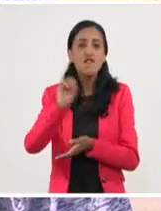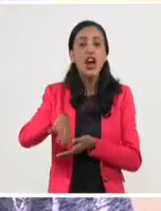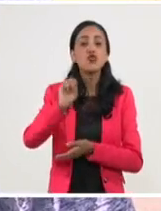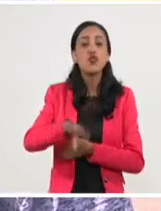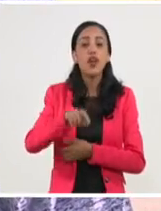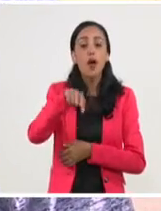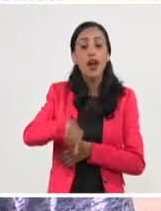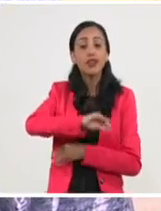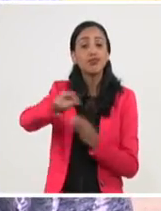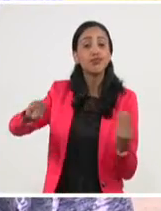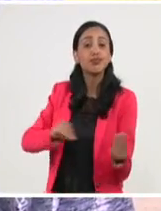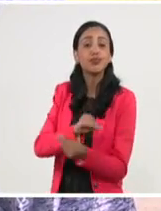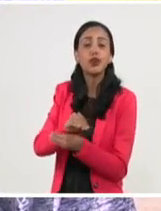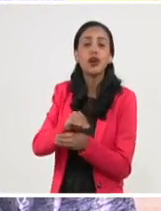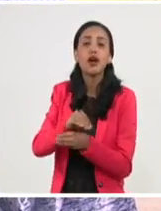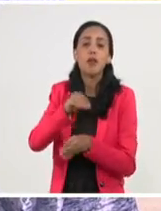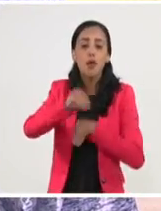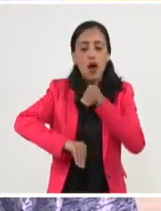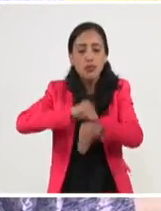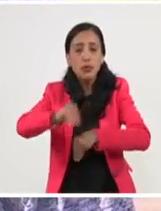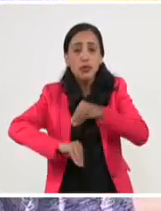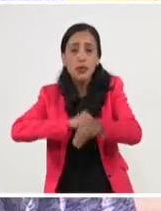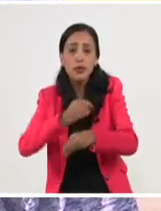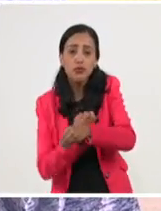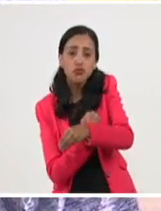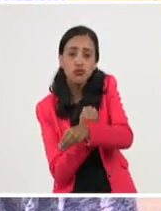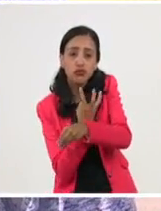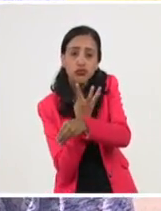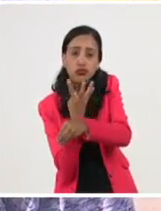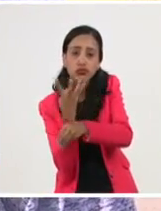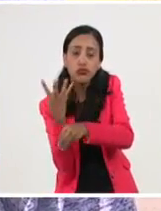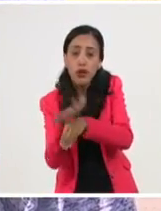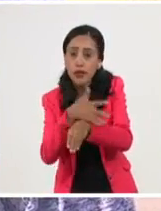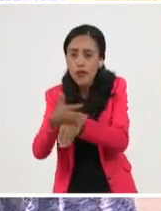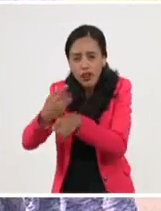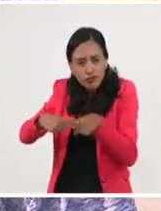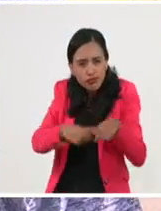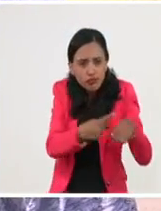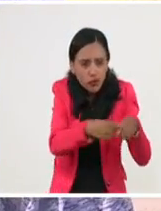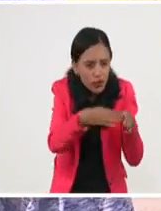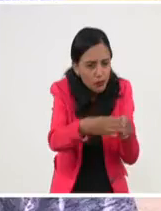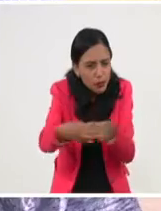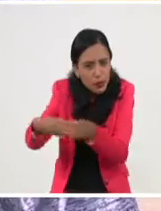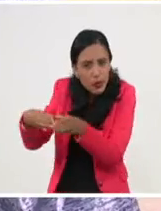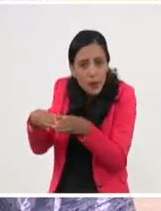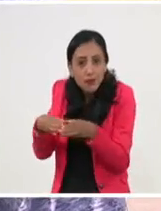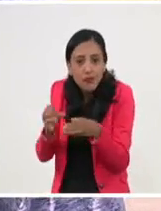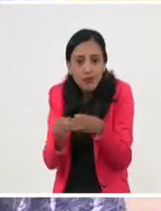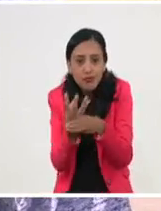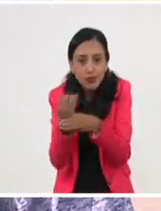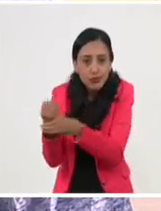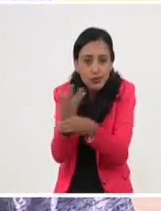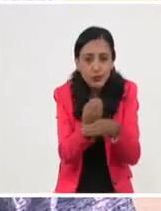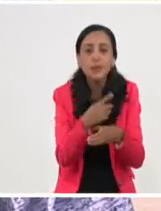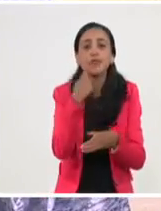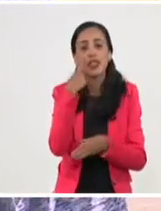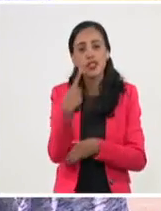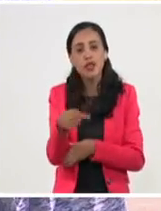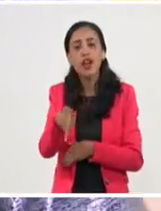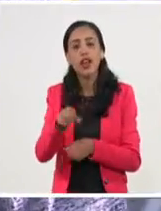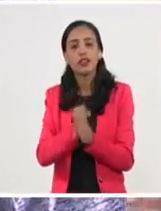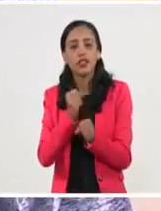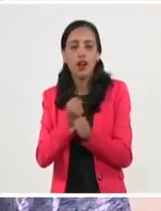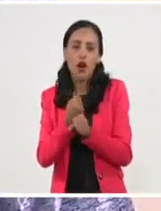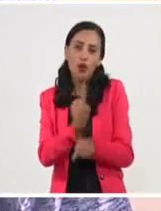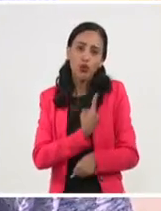participación del pueblo y los factores de la comunidad, y se ve un ánimo de fervor revolucionario, de